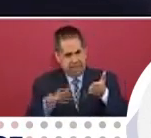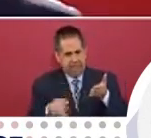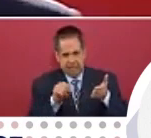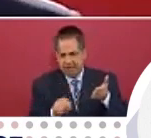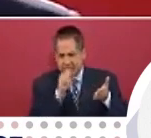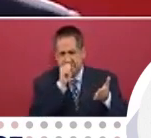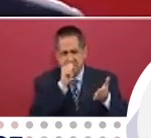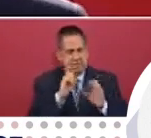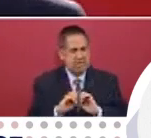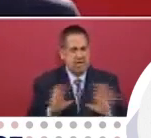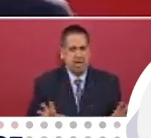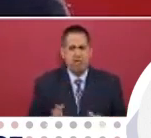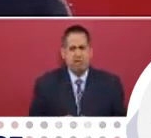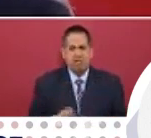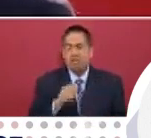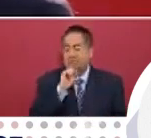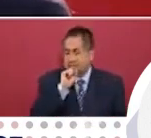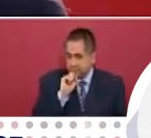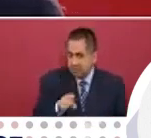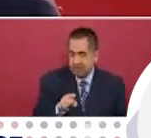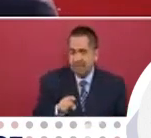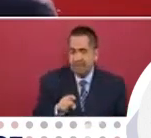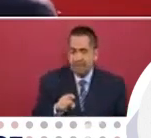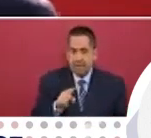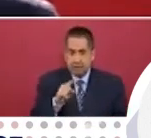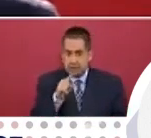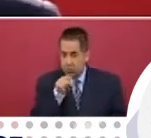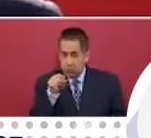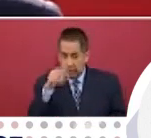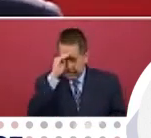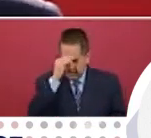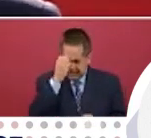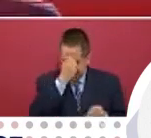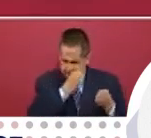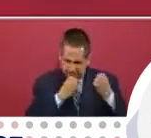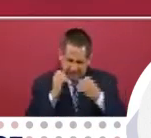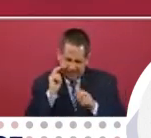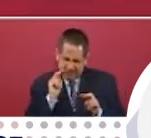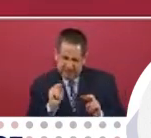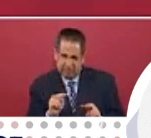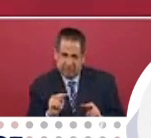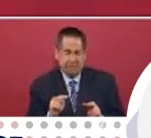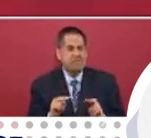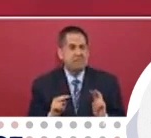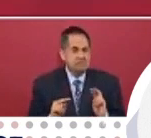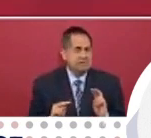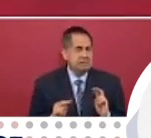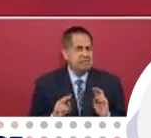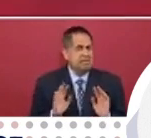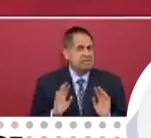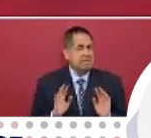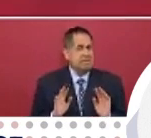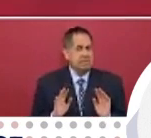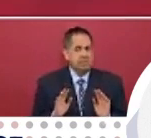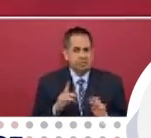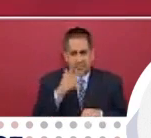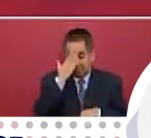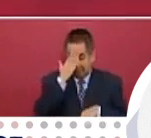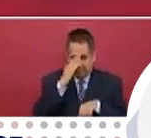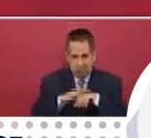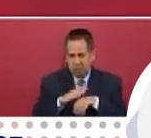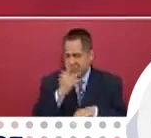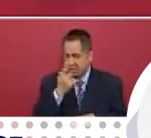cualquier tipo de programas en donde hay entrega de recursos, hay intermediarios, hay